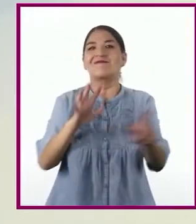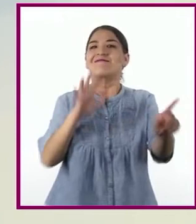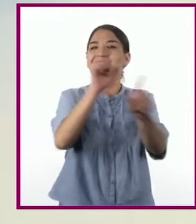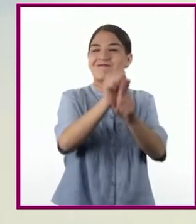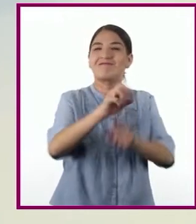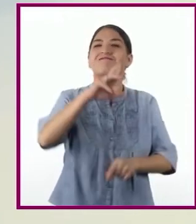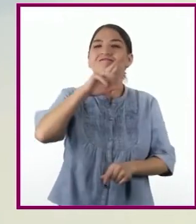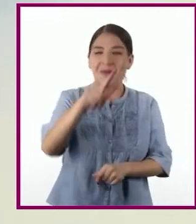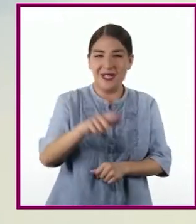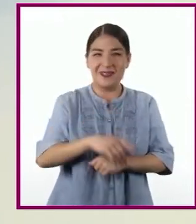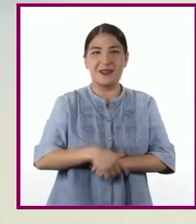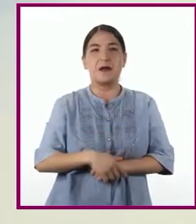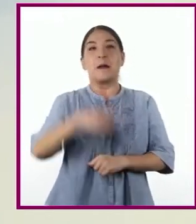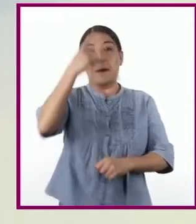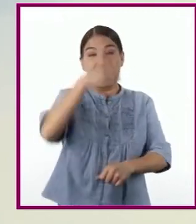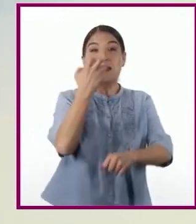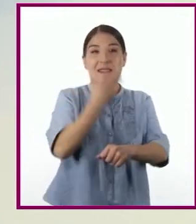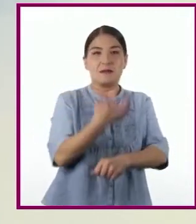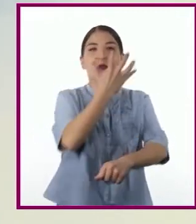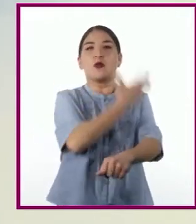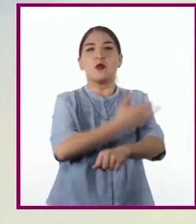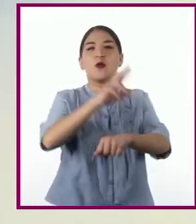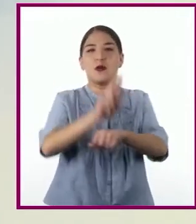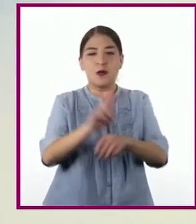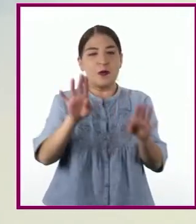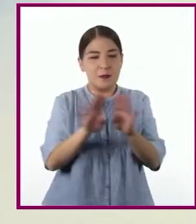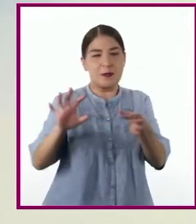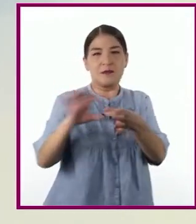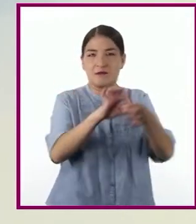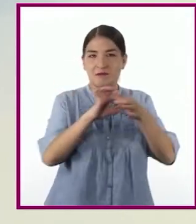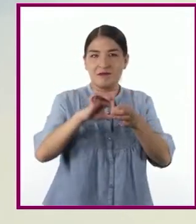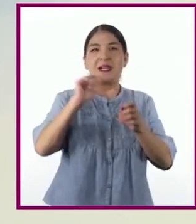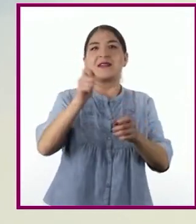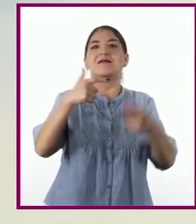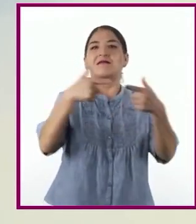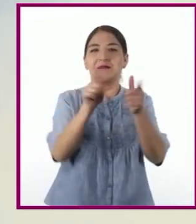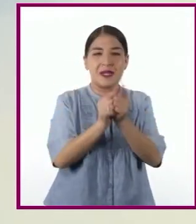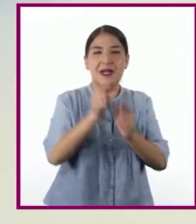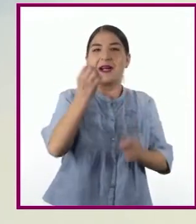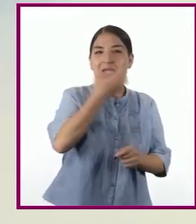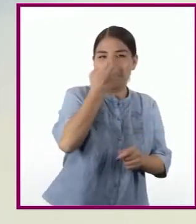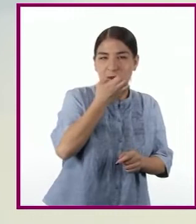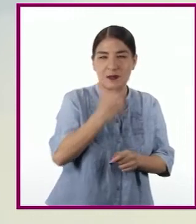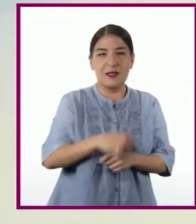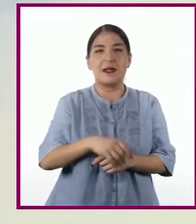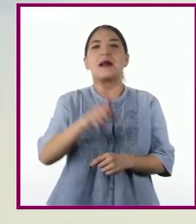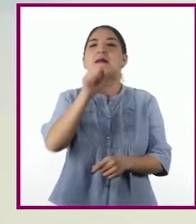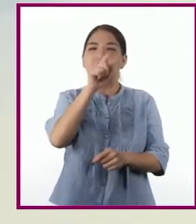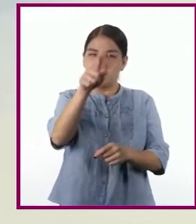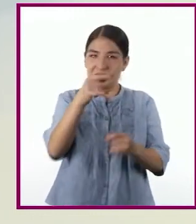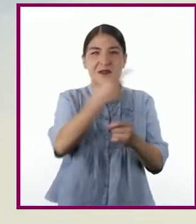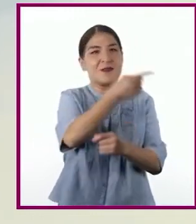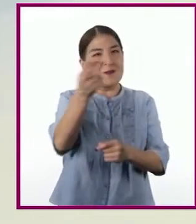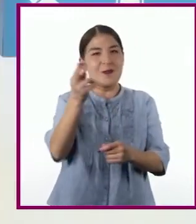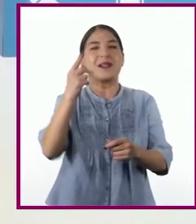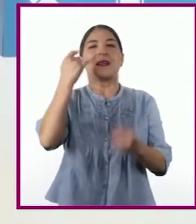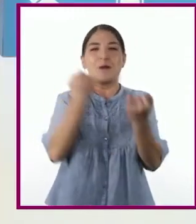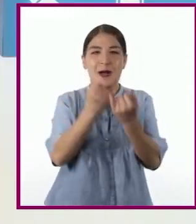y así coordinar la participación de sus integrantes, entre ellos ustedes como